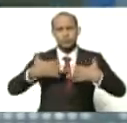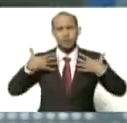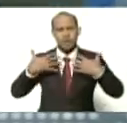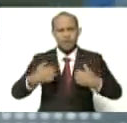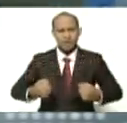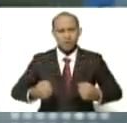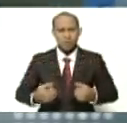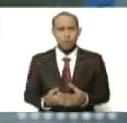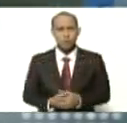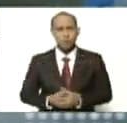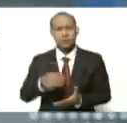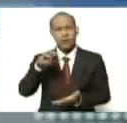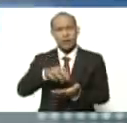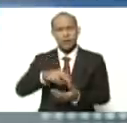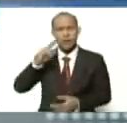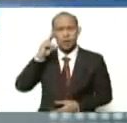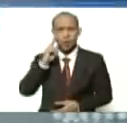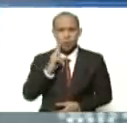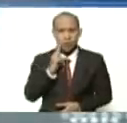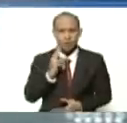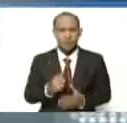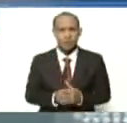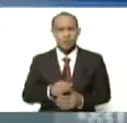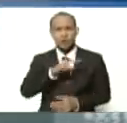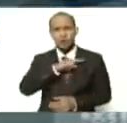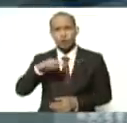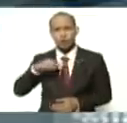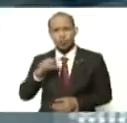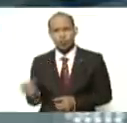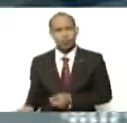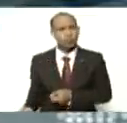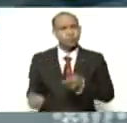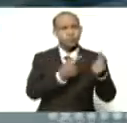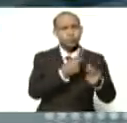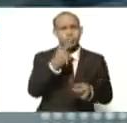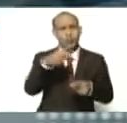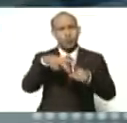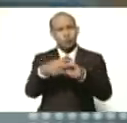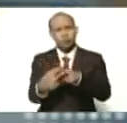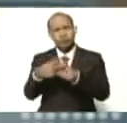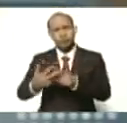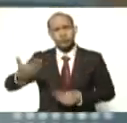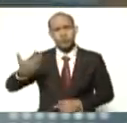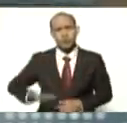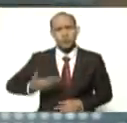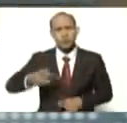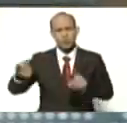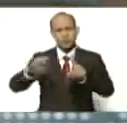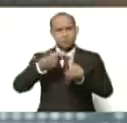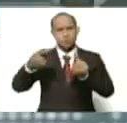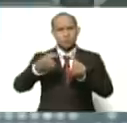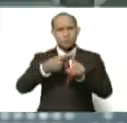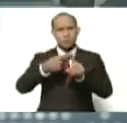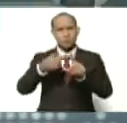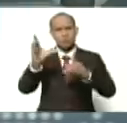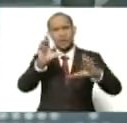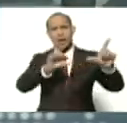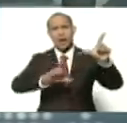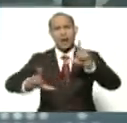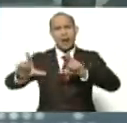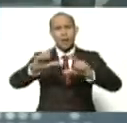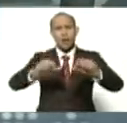del estado bolívar estamos enviando dos instrumentos fundamentales en primer lugar un laboratorio